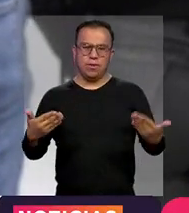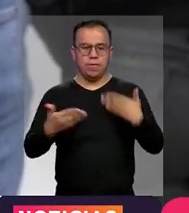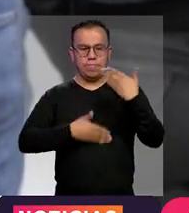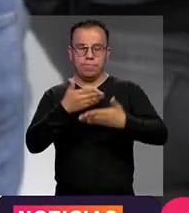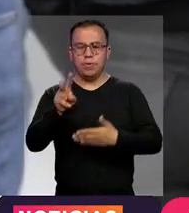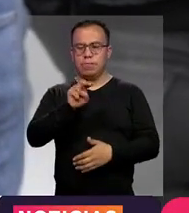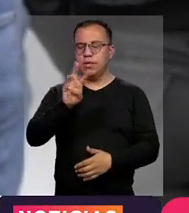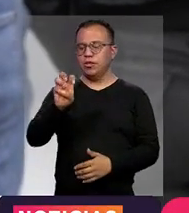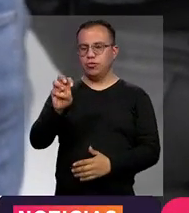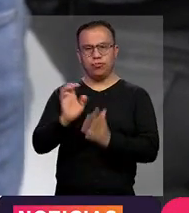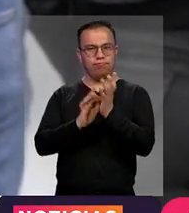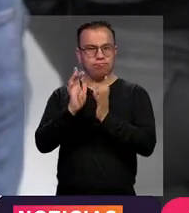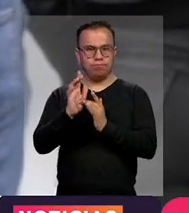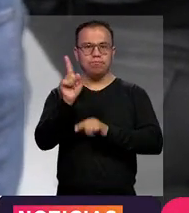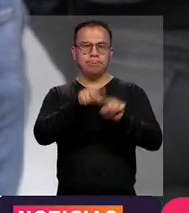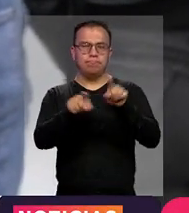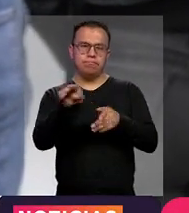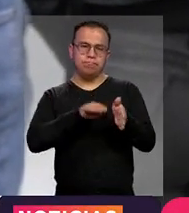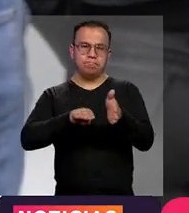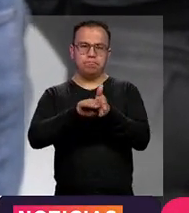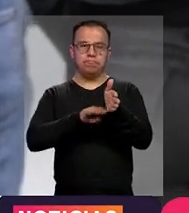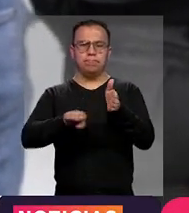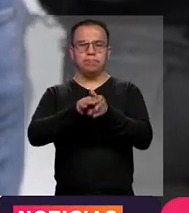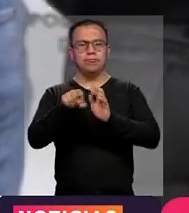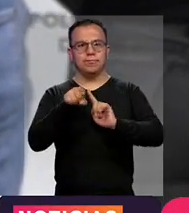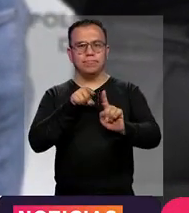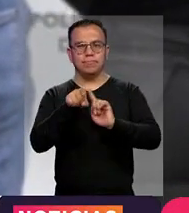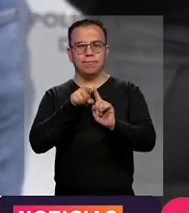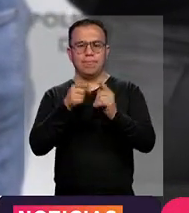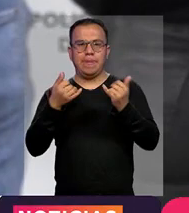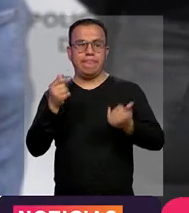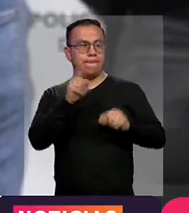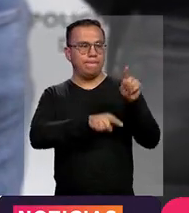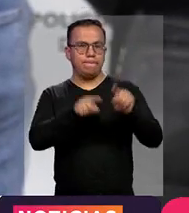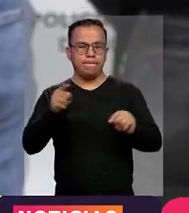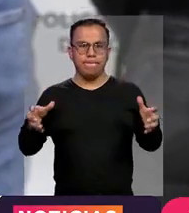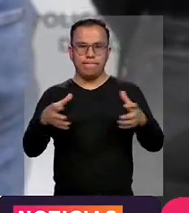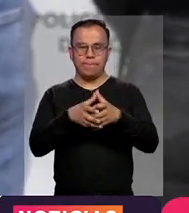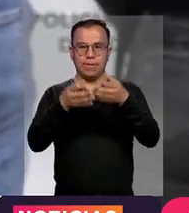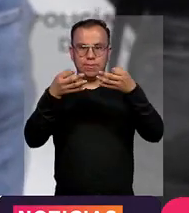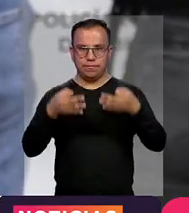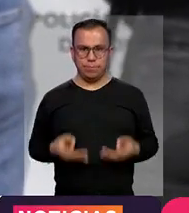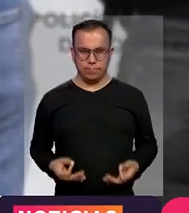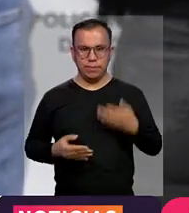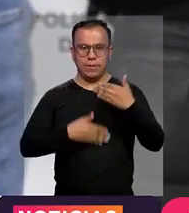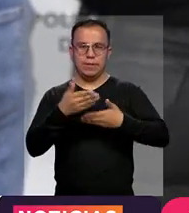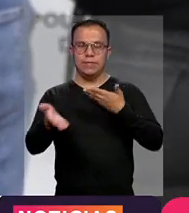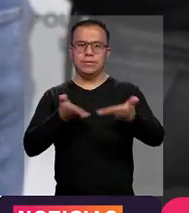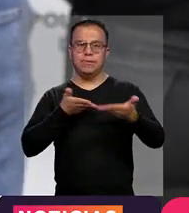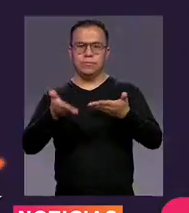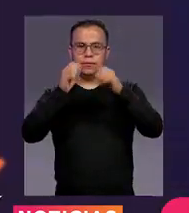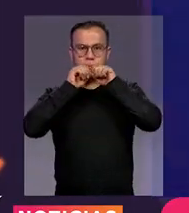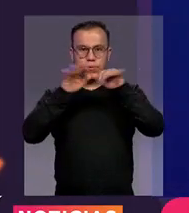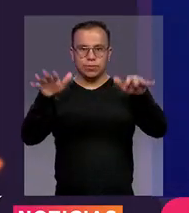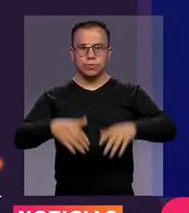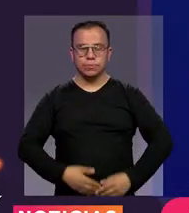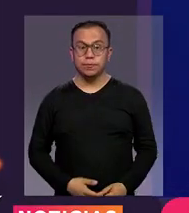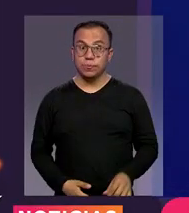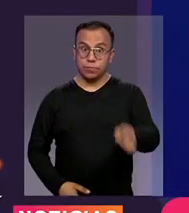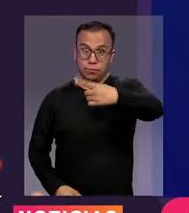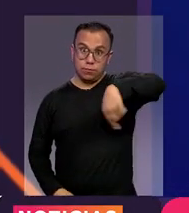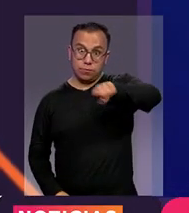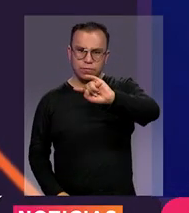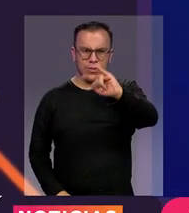el 28 de abril en algunas estaciones de Transmilenio y también algunas agresiones a servidores públicos. Si